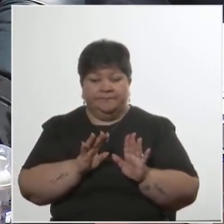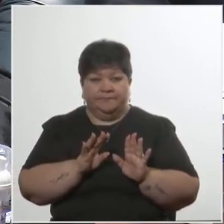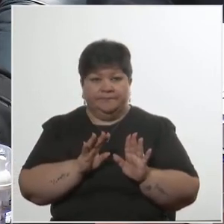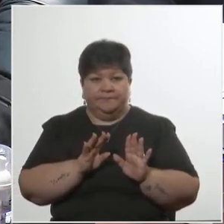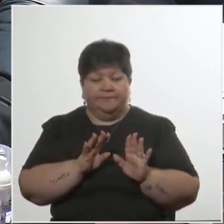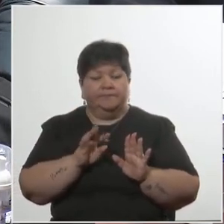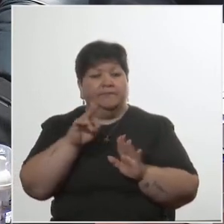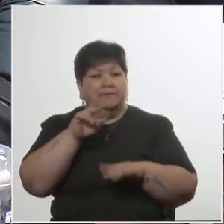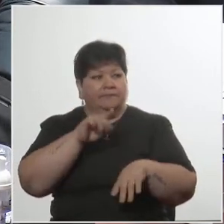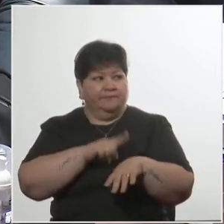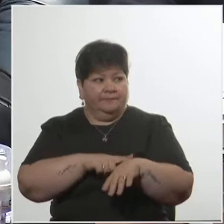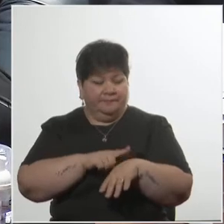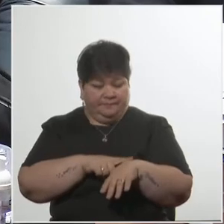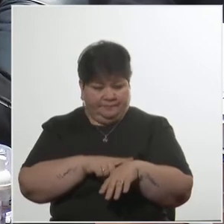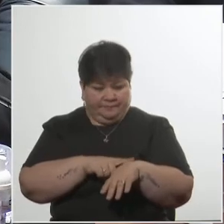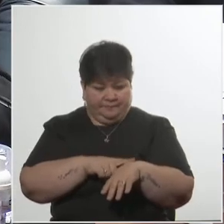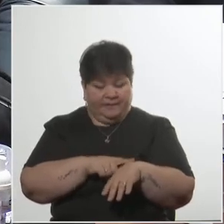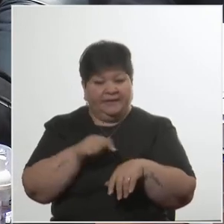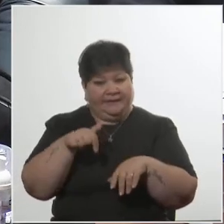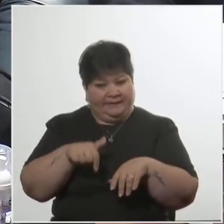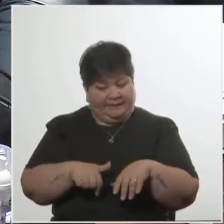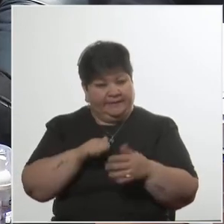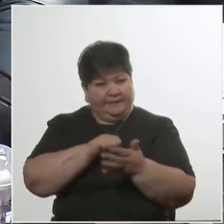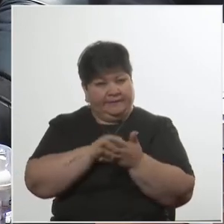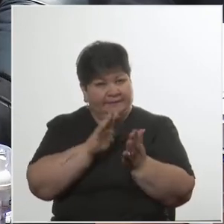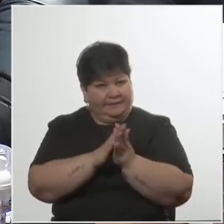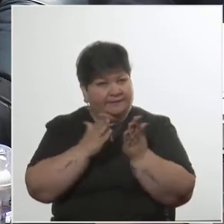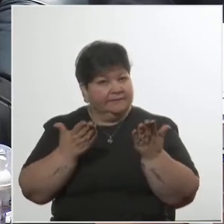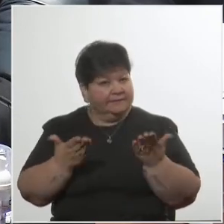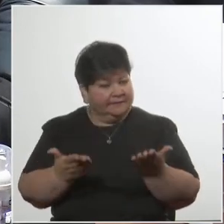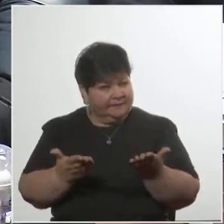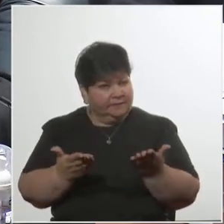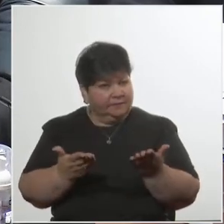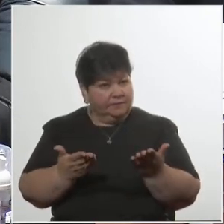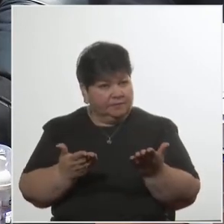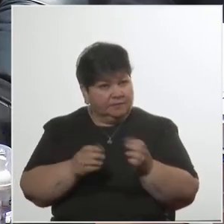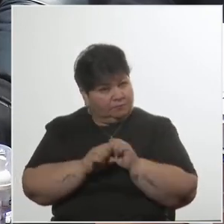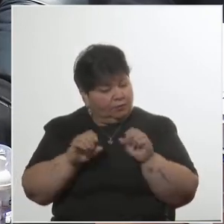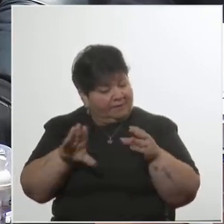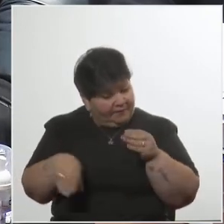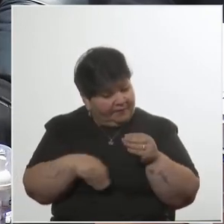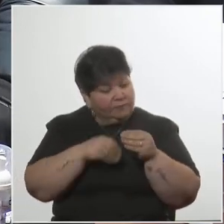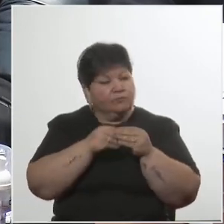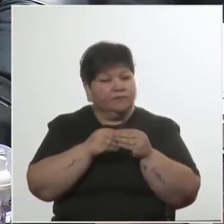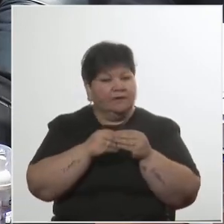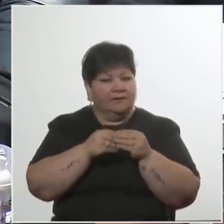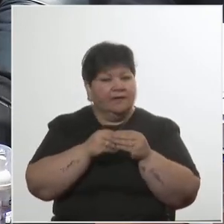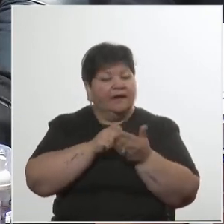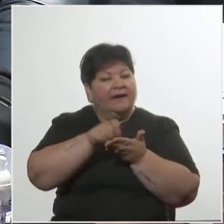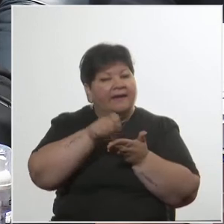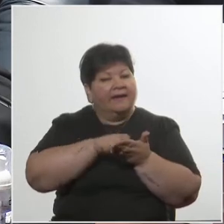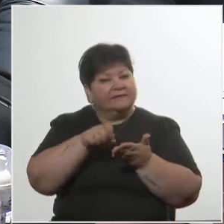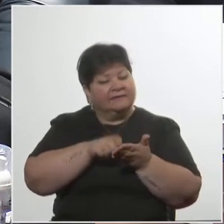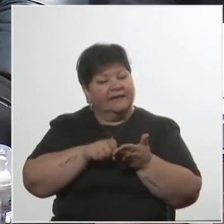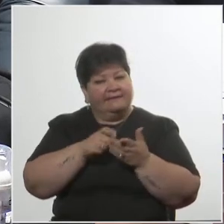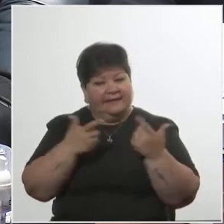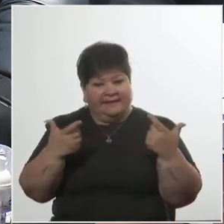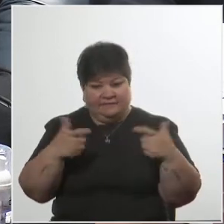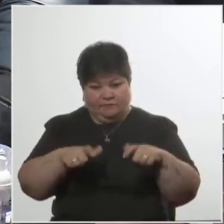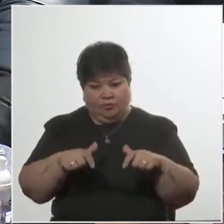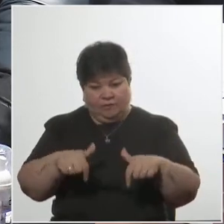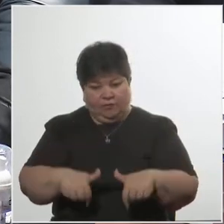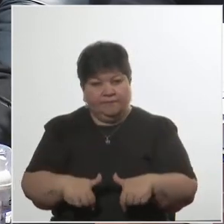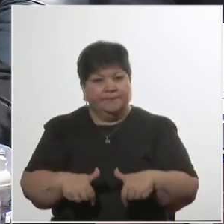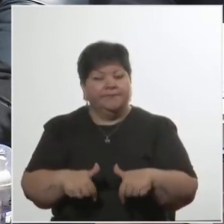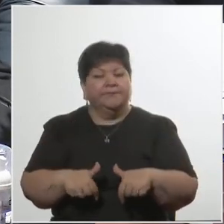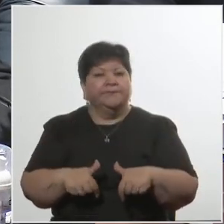a su vez en este diario que podría adjuntarse perfectamente al acta de la sesión de hoy está la descripción